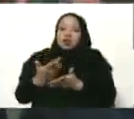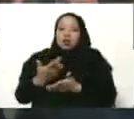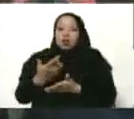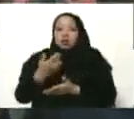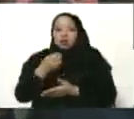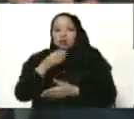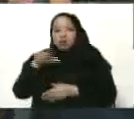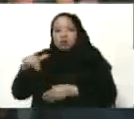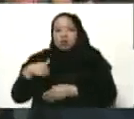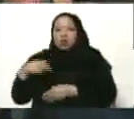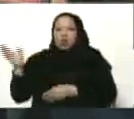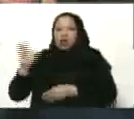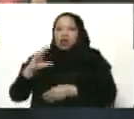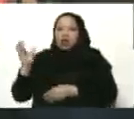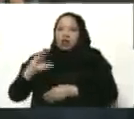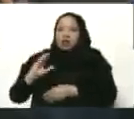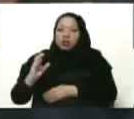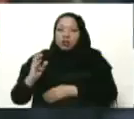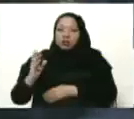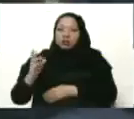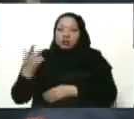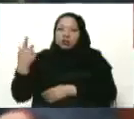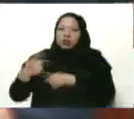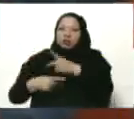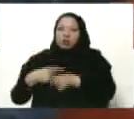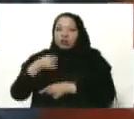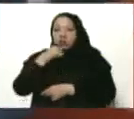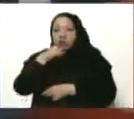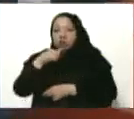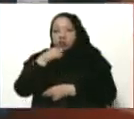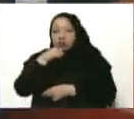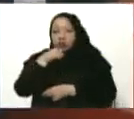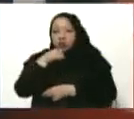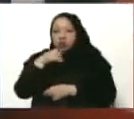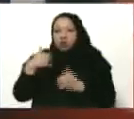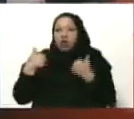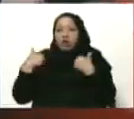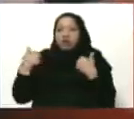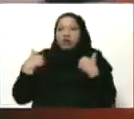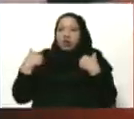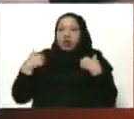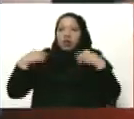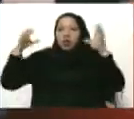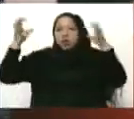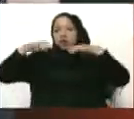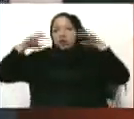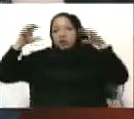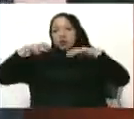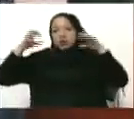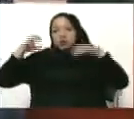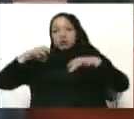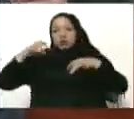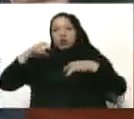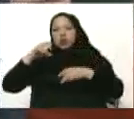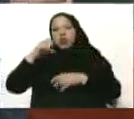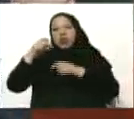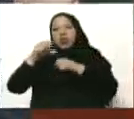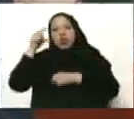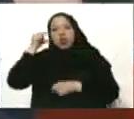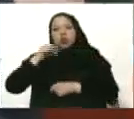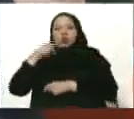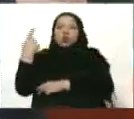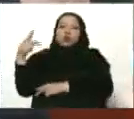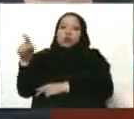gobierno de Caracas, luego de realizar este recorrido por las zonas que han sido afectadas por las lluvias acá en la parroquia Sucre. Y